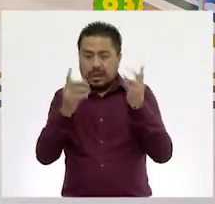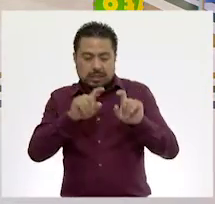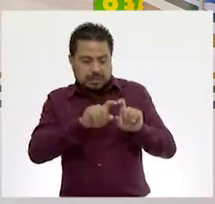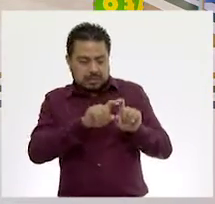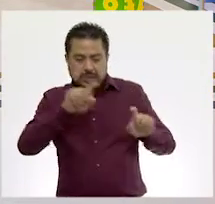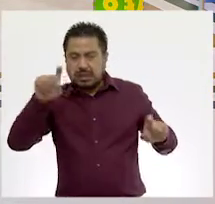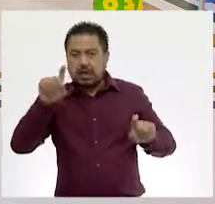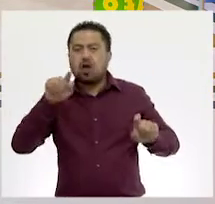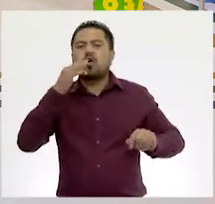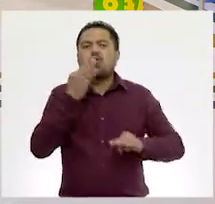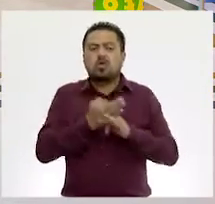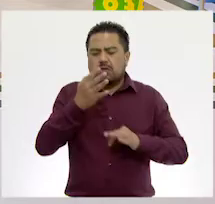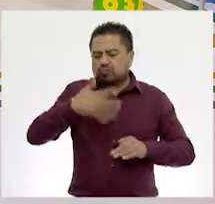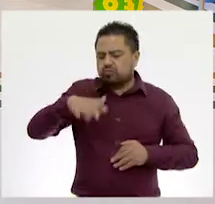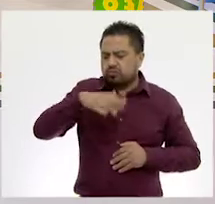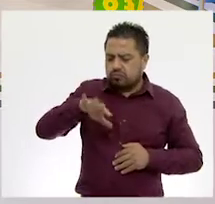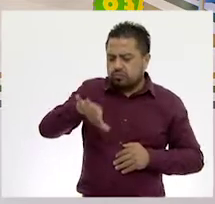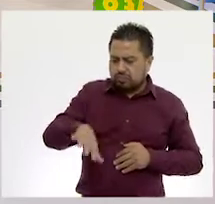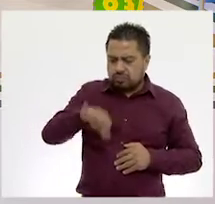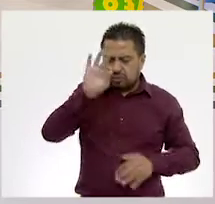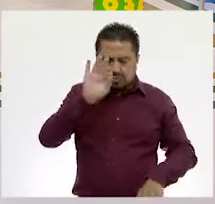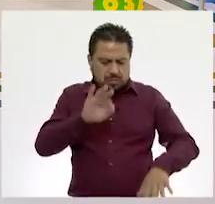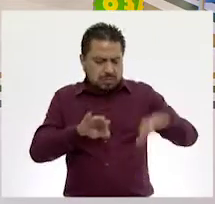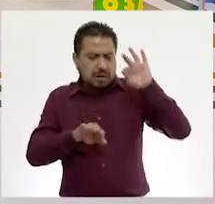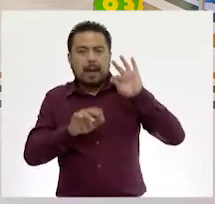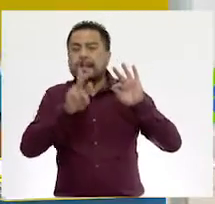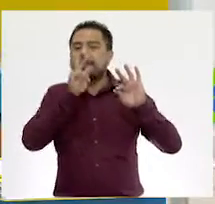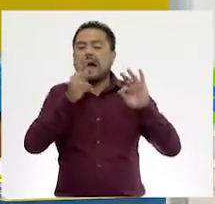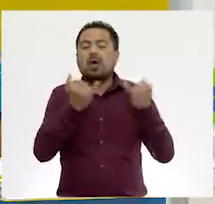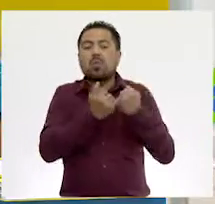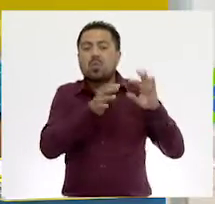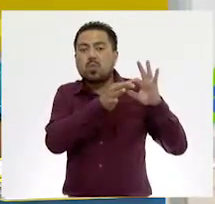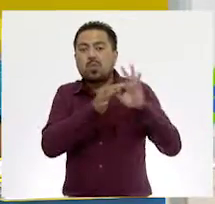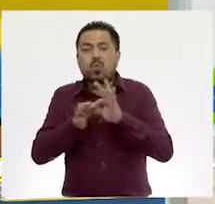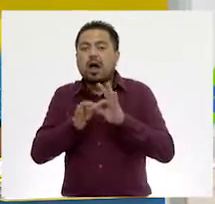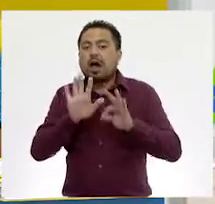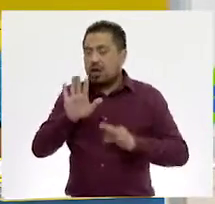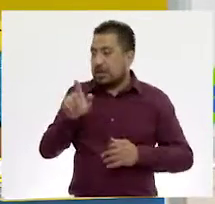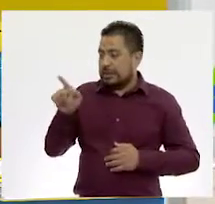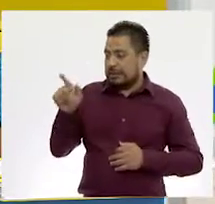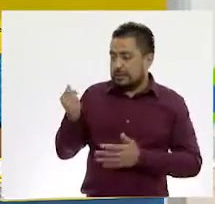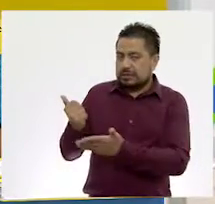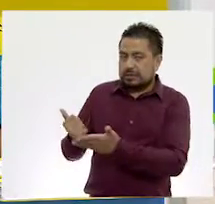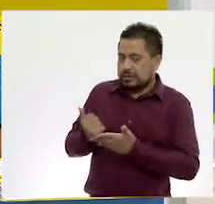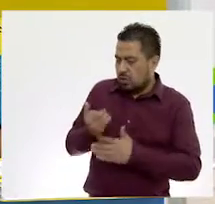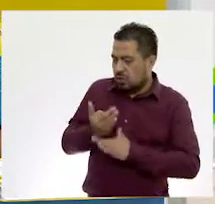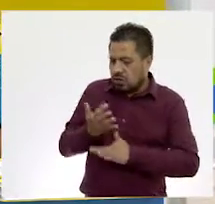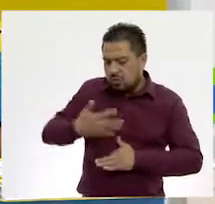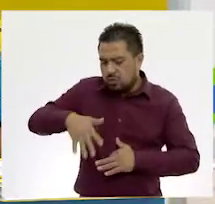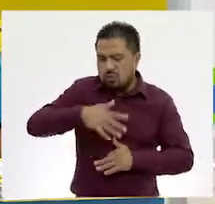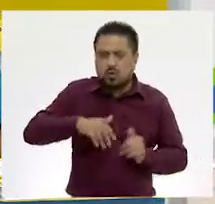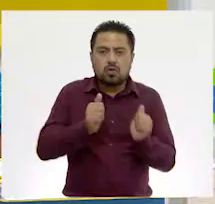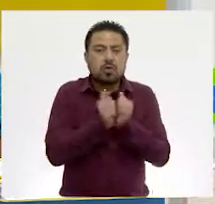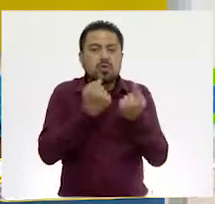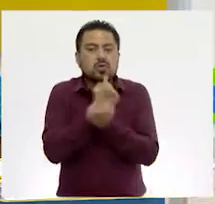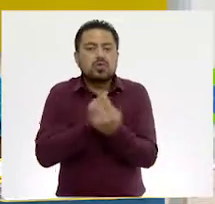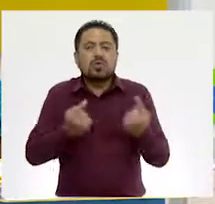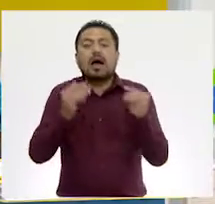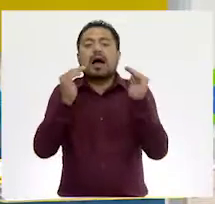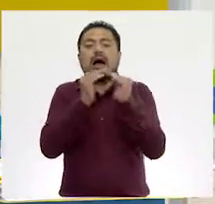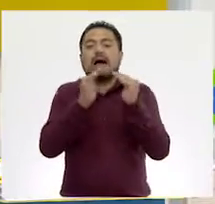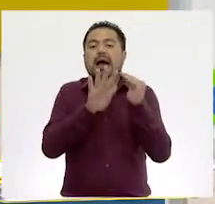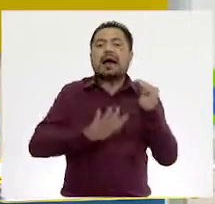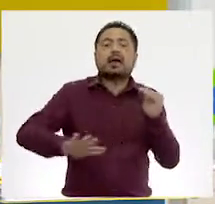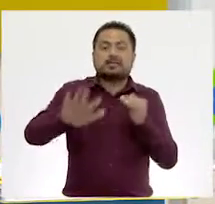tarjetas, vamos a buscar palabras que riman. Y Oscar me va a ayudar a buscarlas junto con los niños que están en